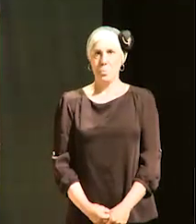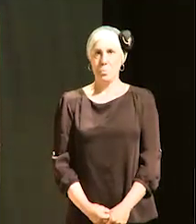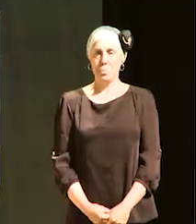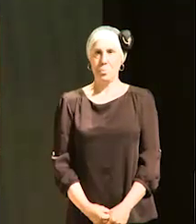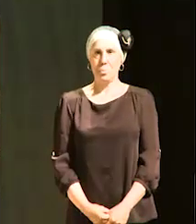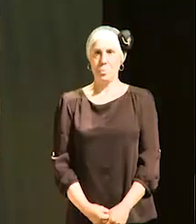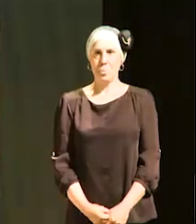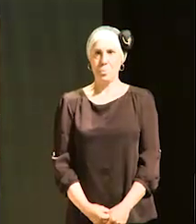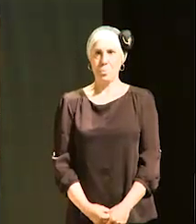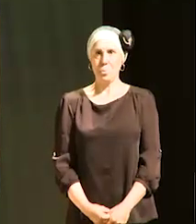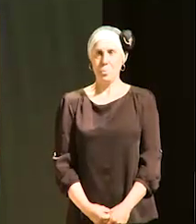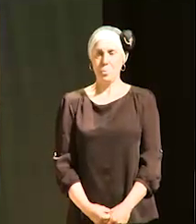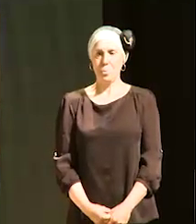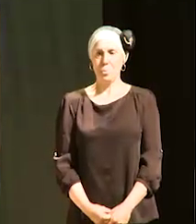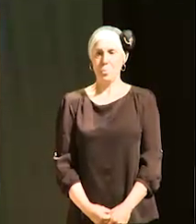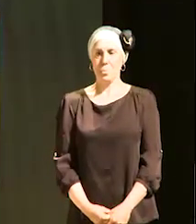y